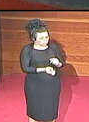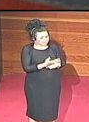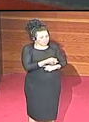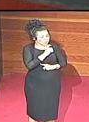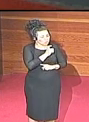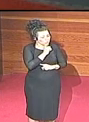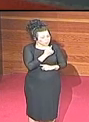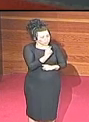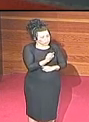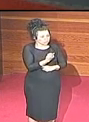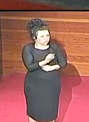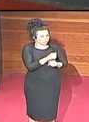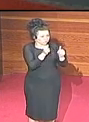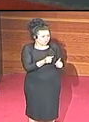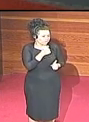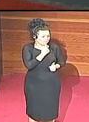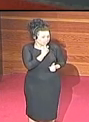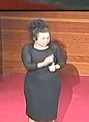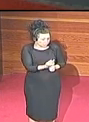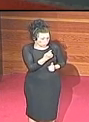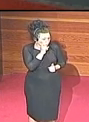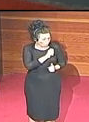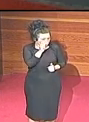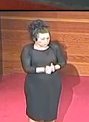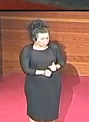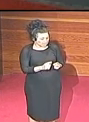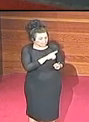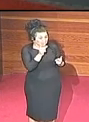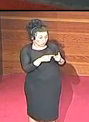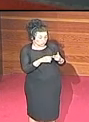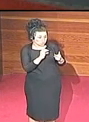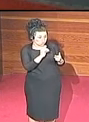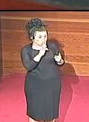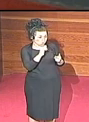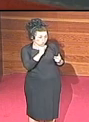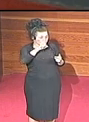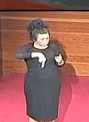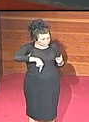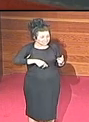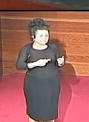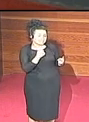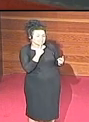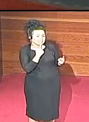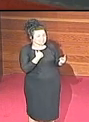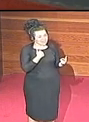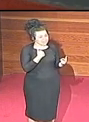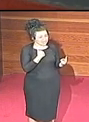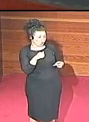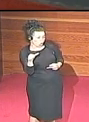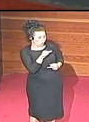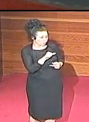Ucrania y el otro centrado en la OTAN y el llamado, como nos llaman ahora, Occidente